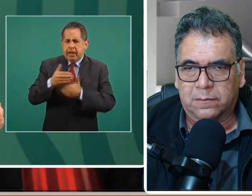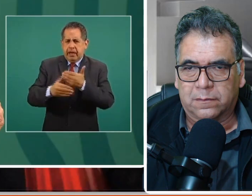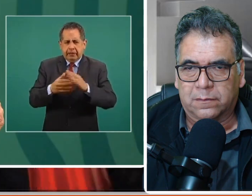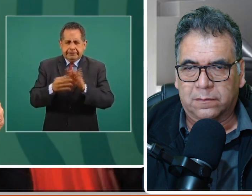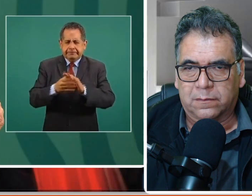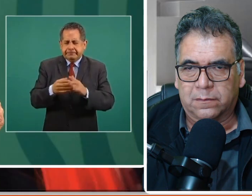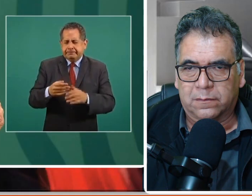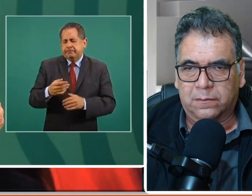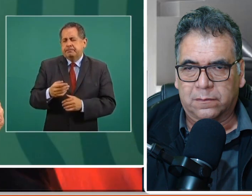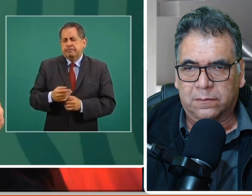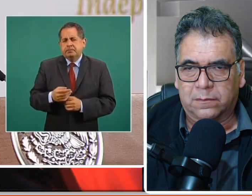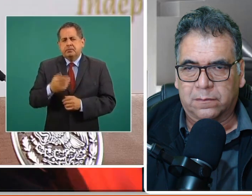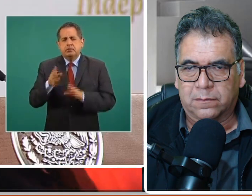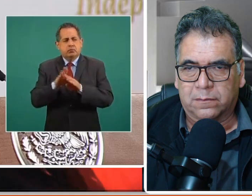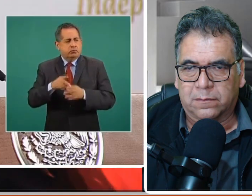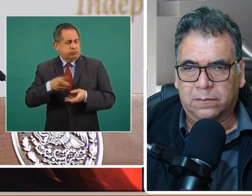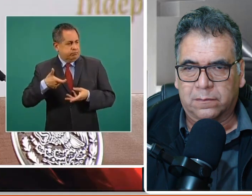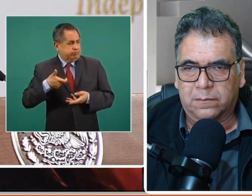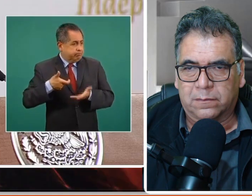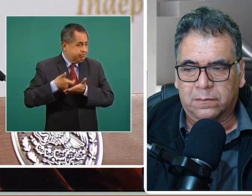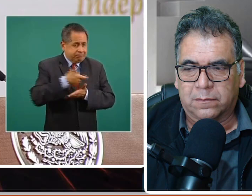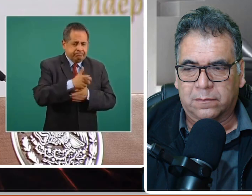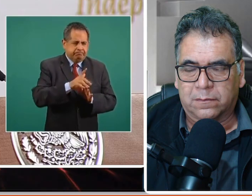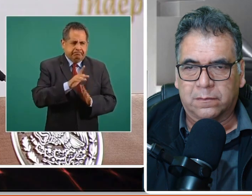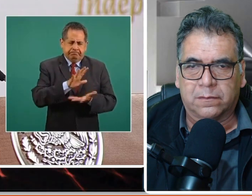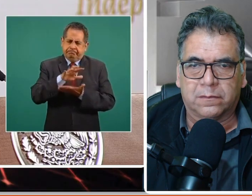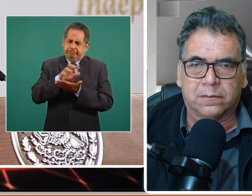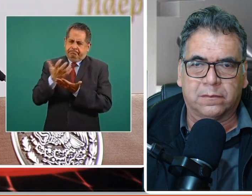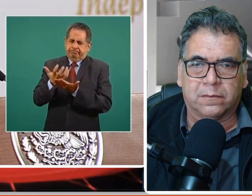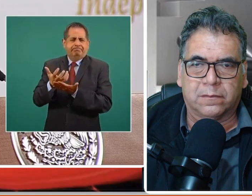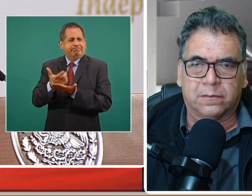y cuánto vamos a ahorrarnos